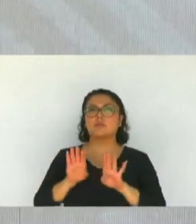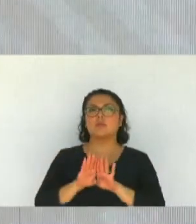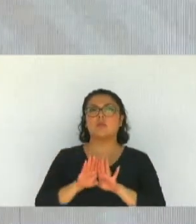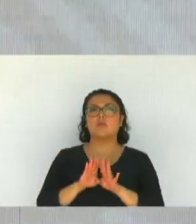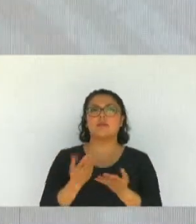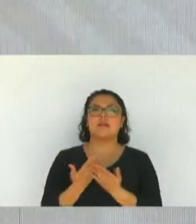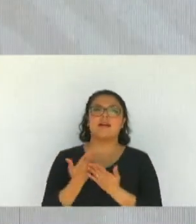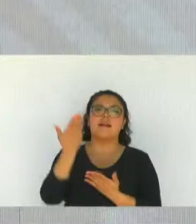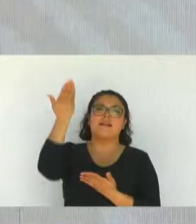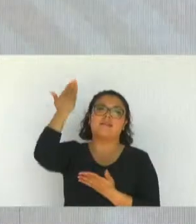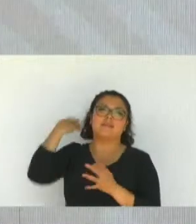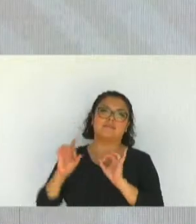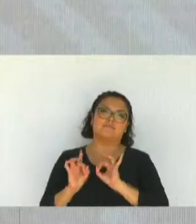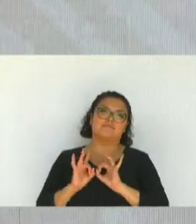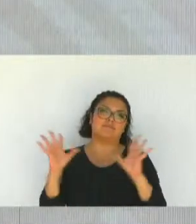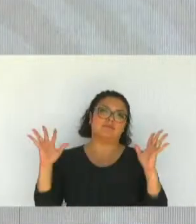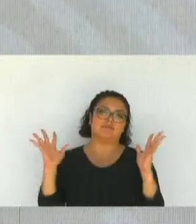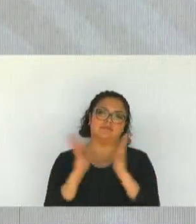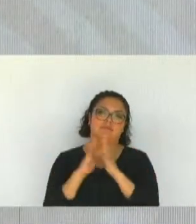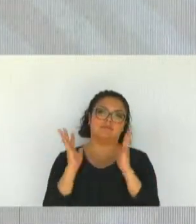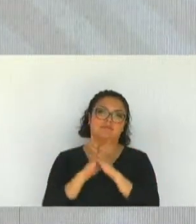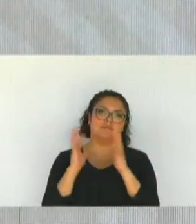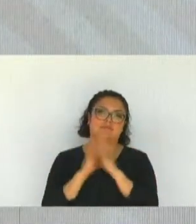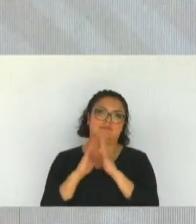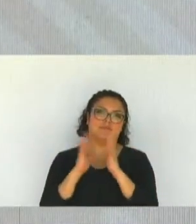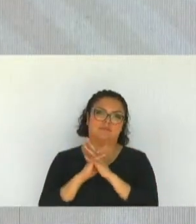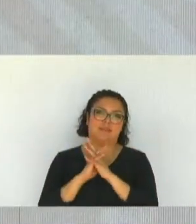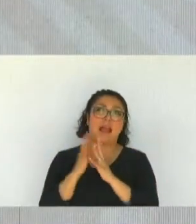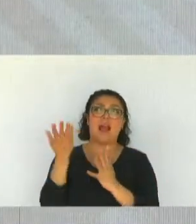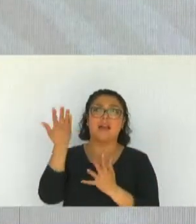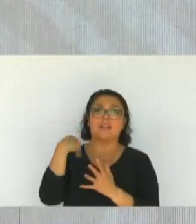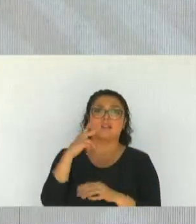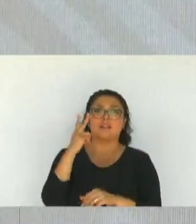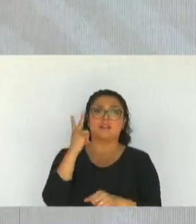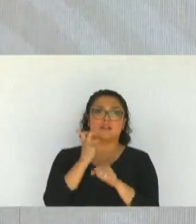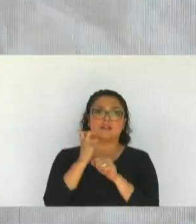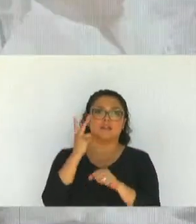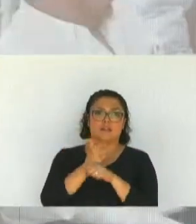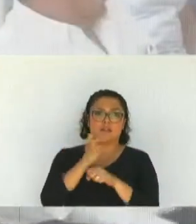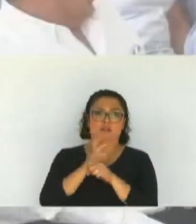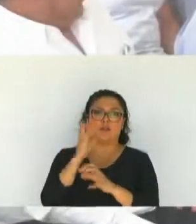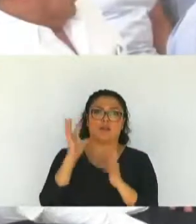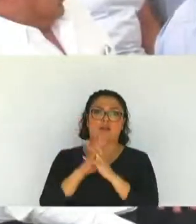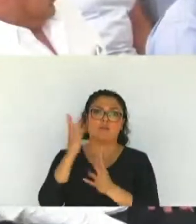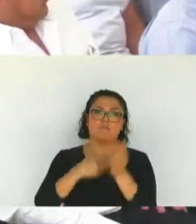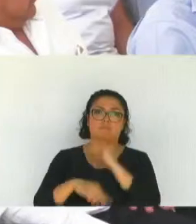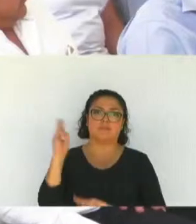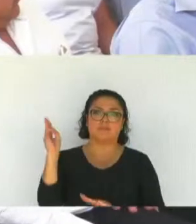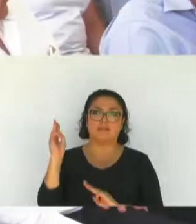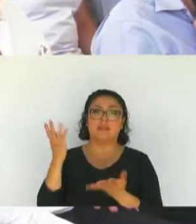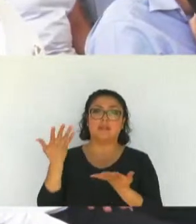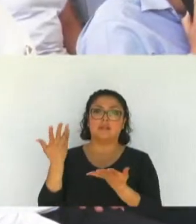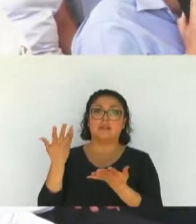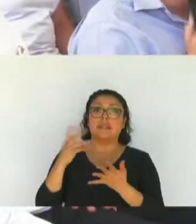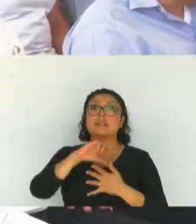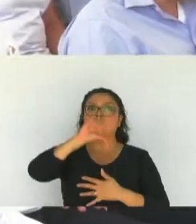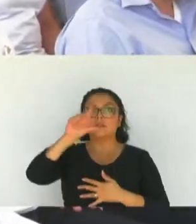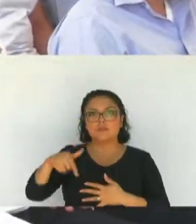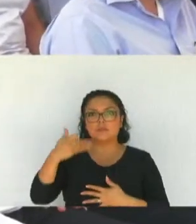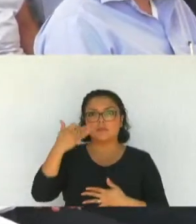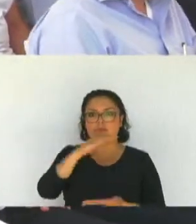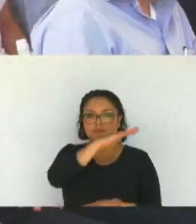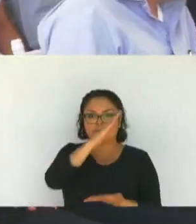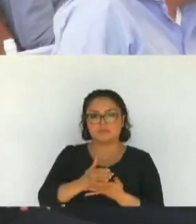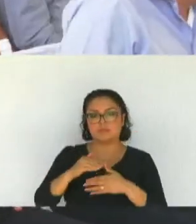resultado mismo de la Segunda Guerra Mundial. Esos 10 años posteriores a la victoria aliada fueron el